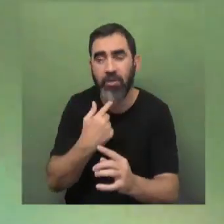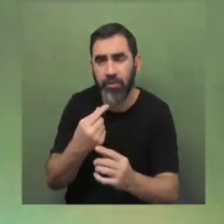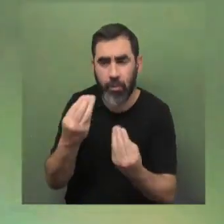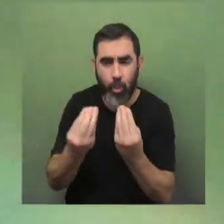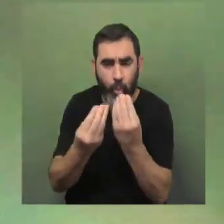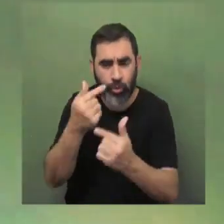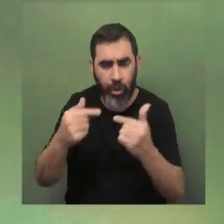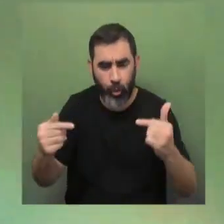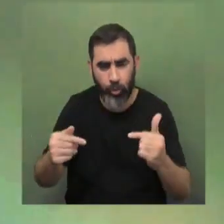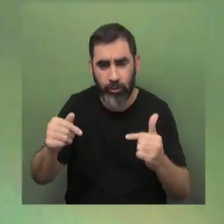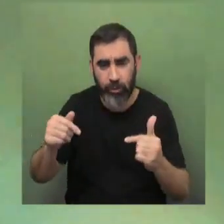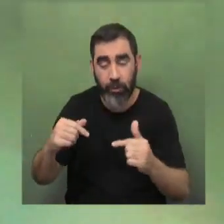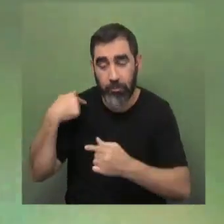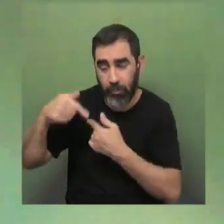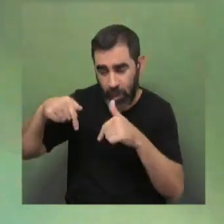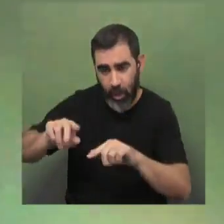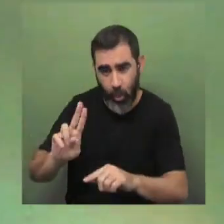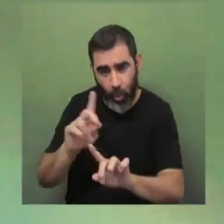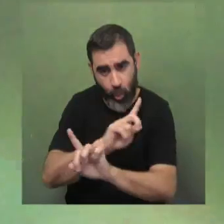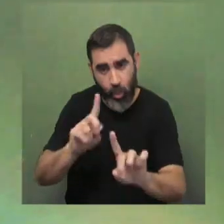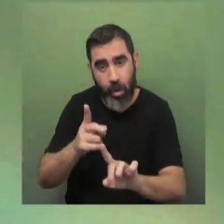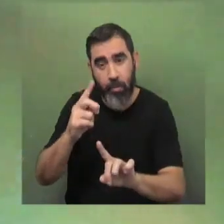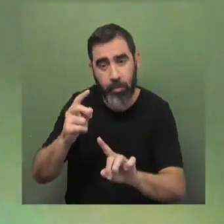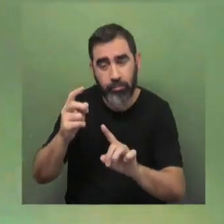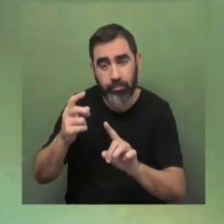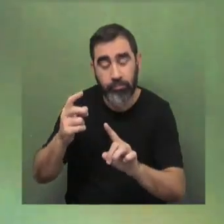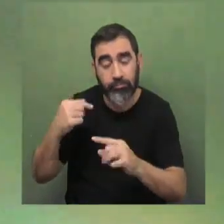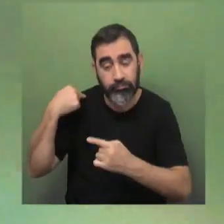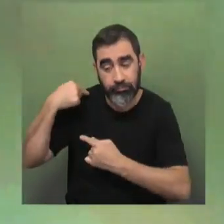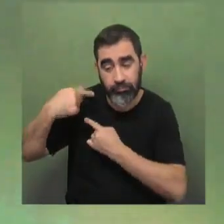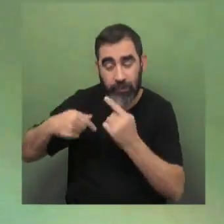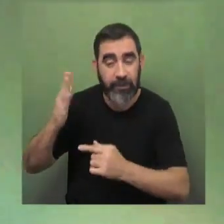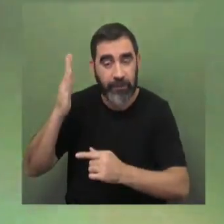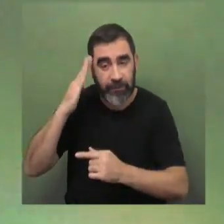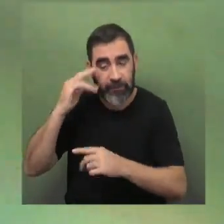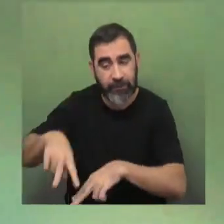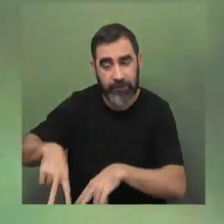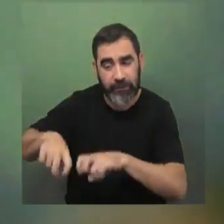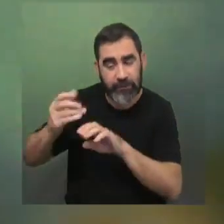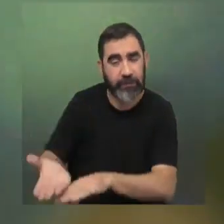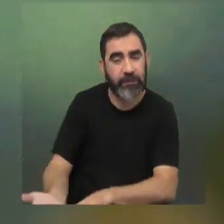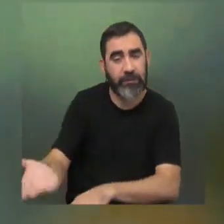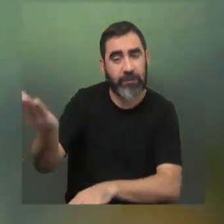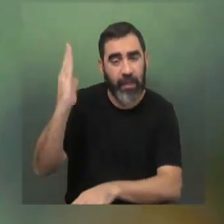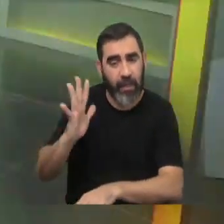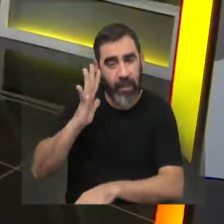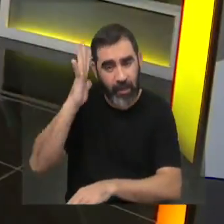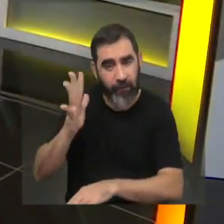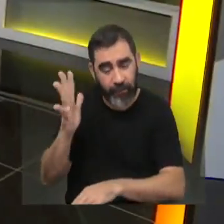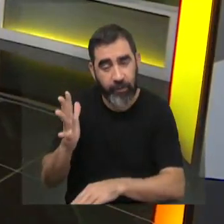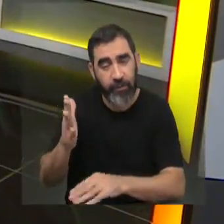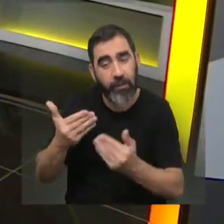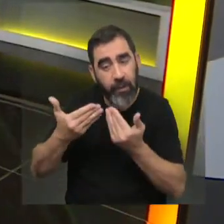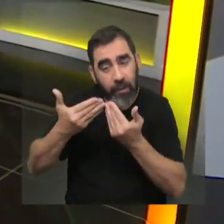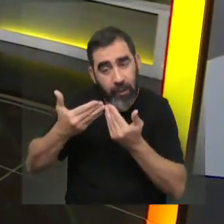era oriunda de acá, y sin embargo, a partir del recorrido de lo que se sabía del epilobio y de lo que se suponía, bueno, arranca